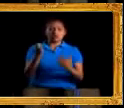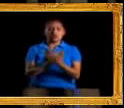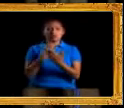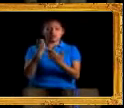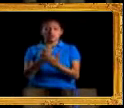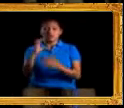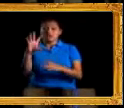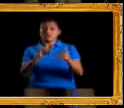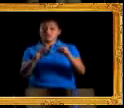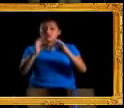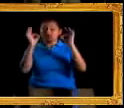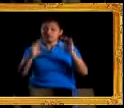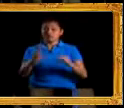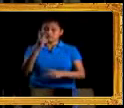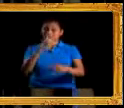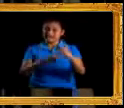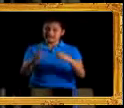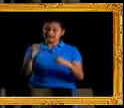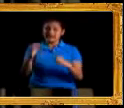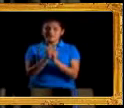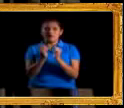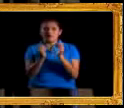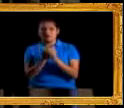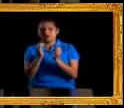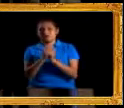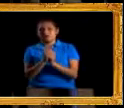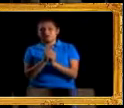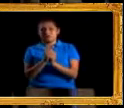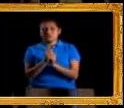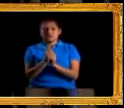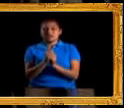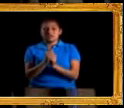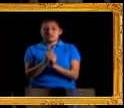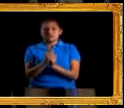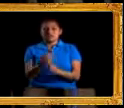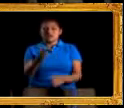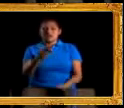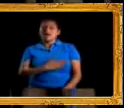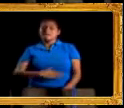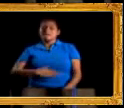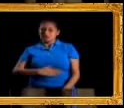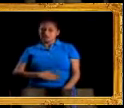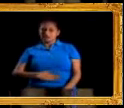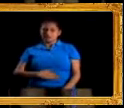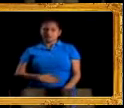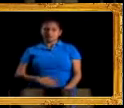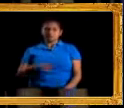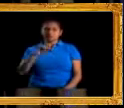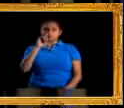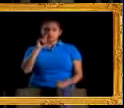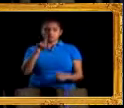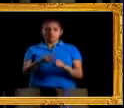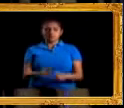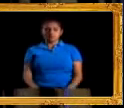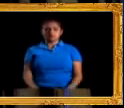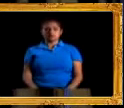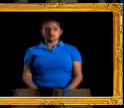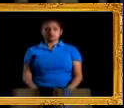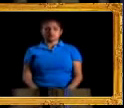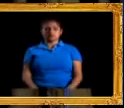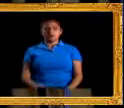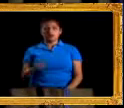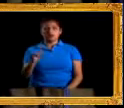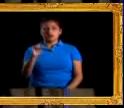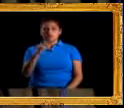viene la crisis del petróleo, la hambre y la desolación. Aquí me quiero apurar un poquito, hermano, y es donde le